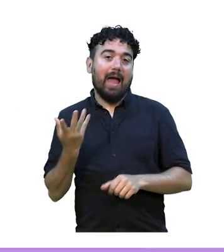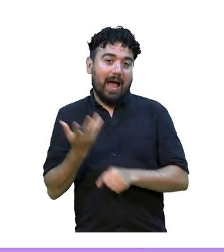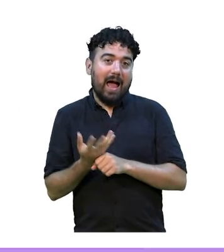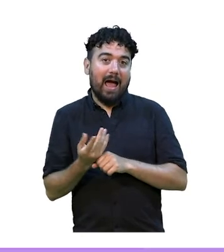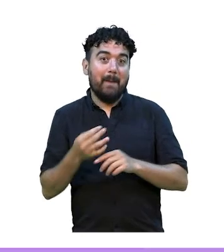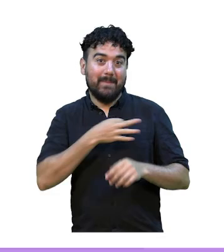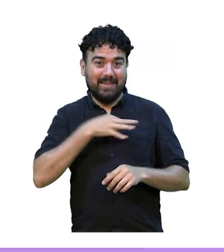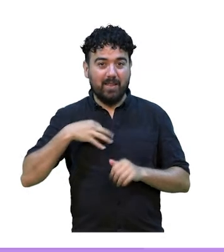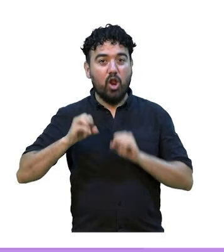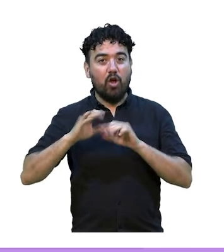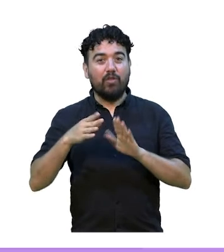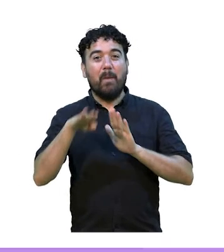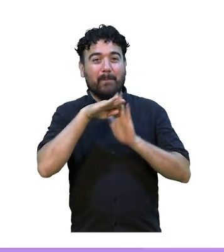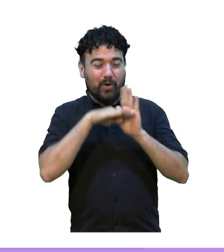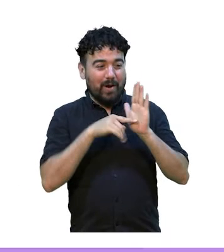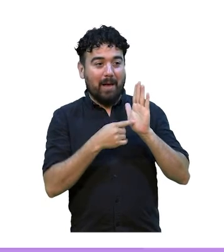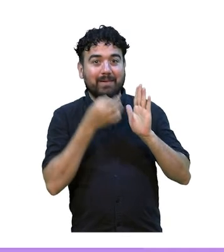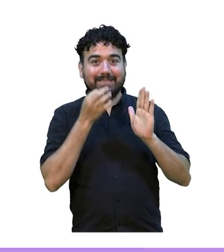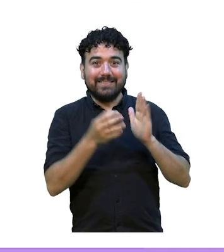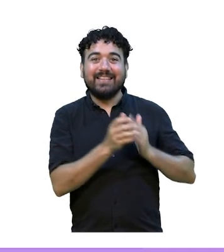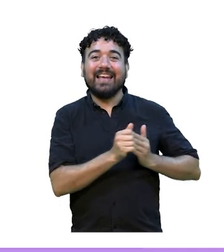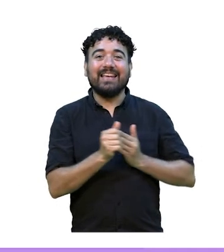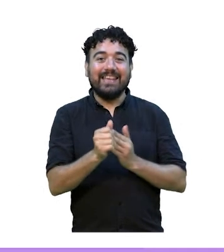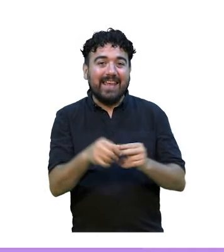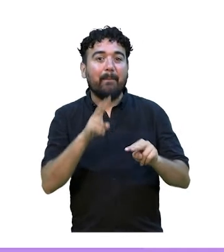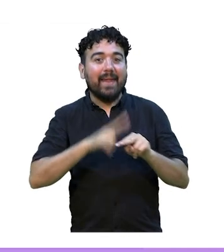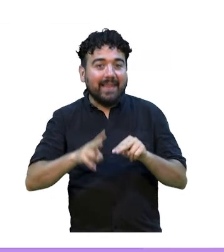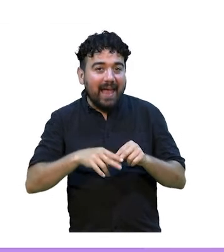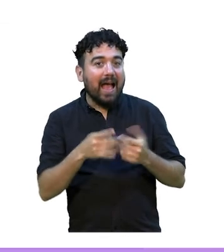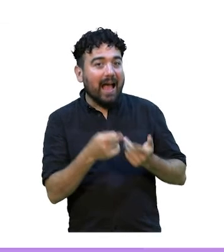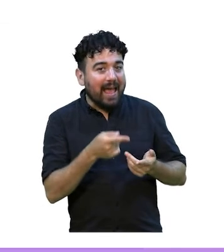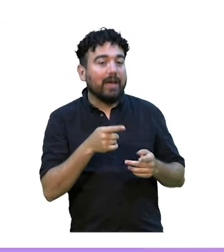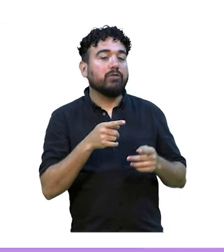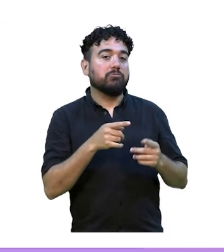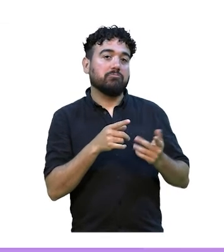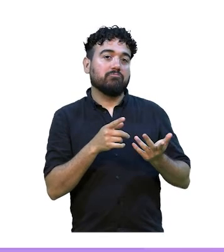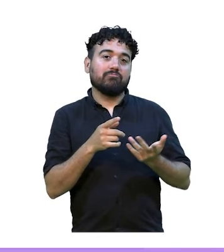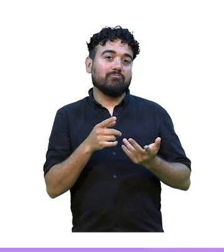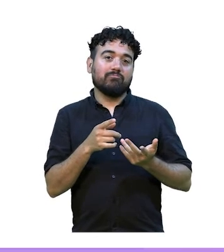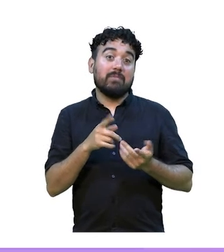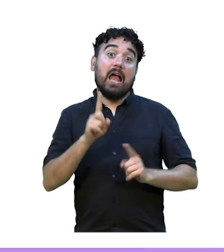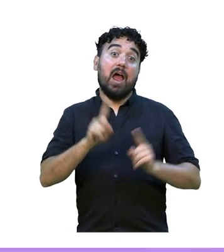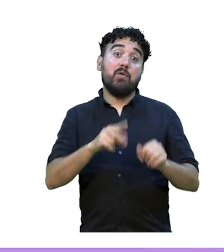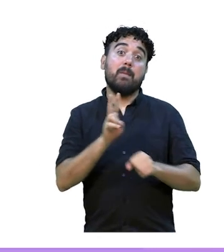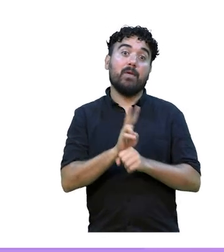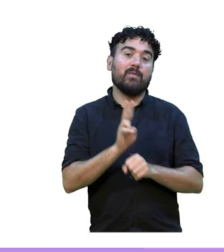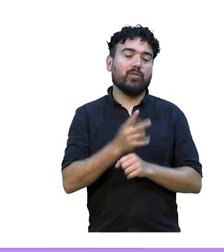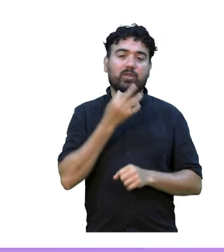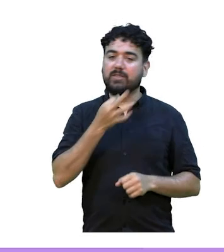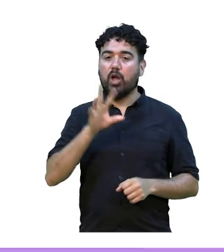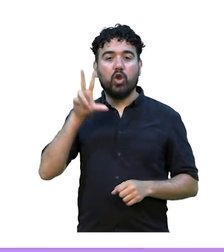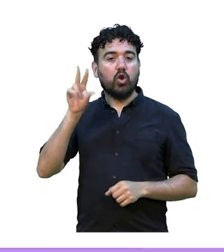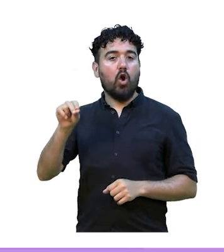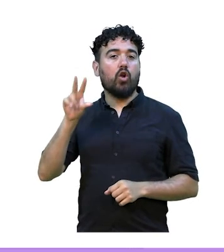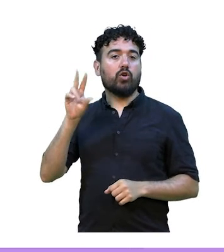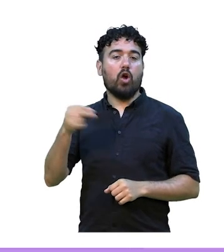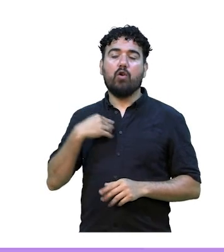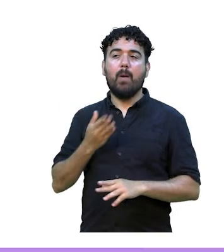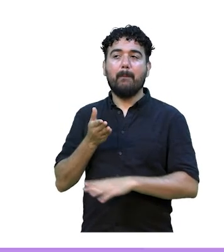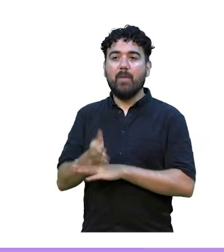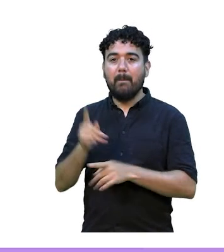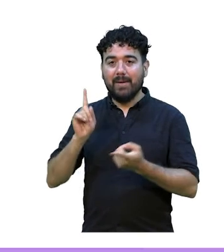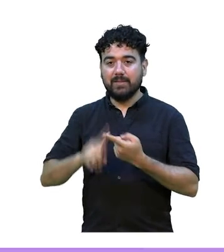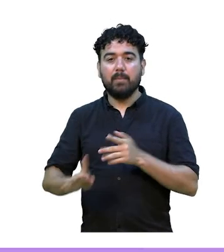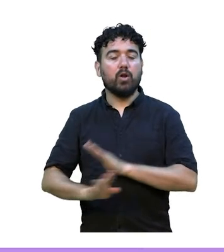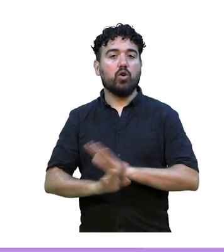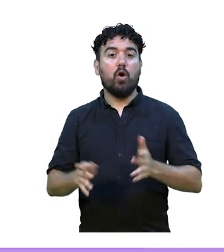hacerlo, porque también había un programa del Ministerio de Educación que te decía, que te guiaba que lo hiciera. Bueno, y muchos